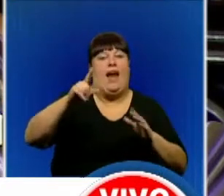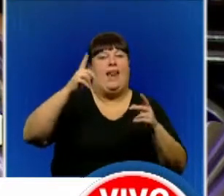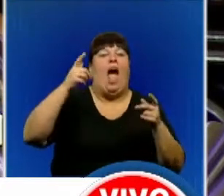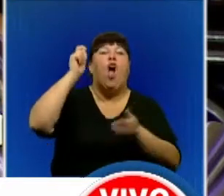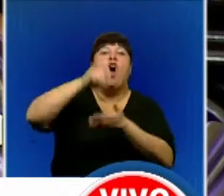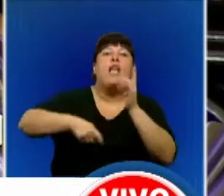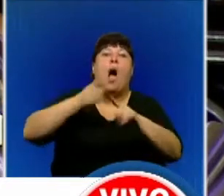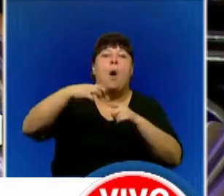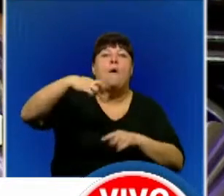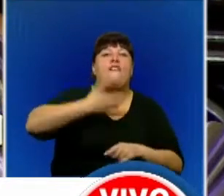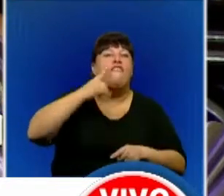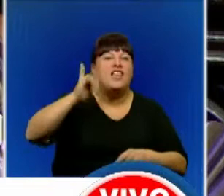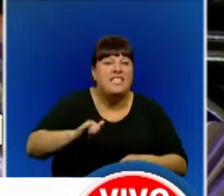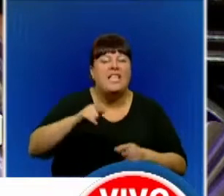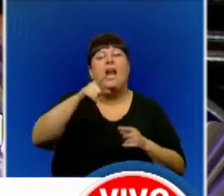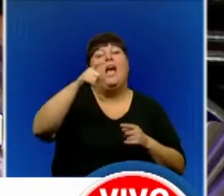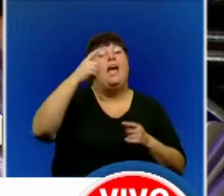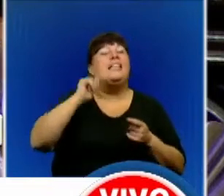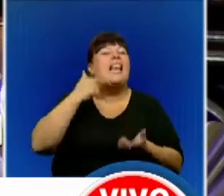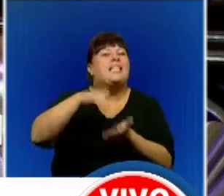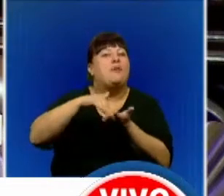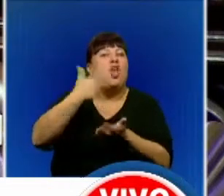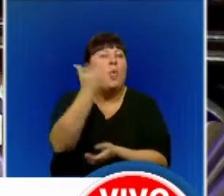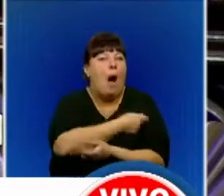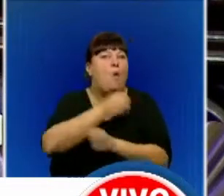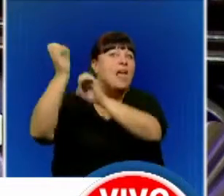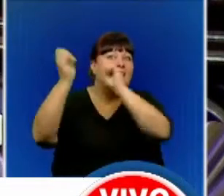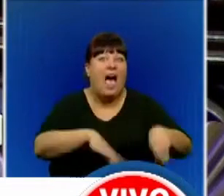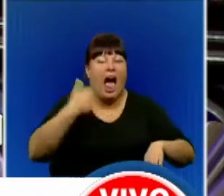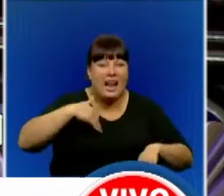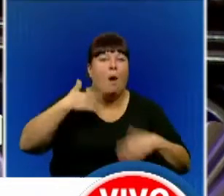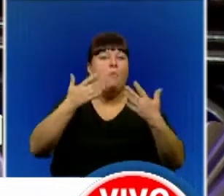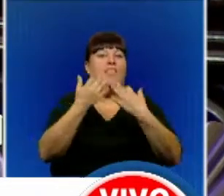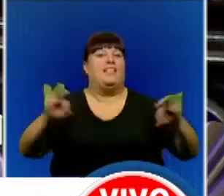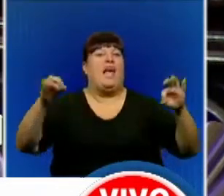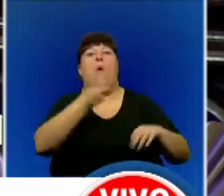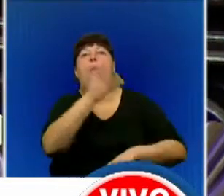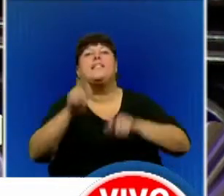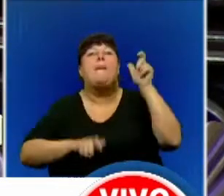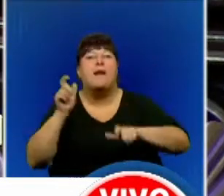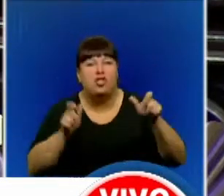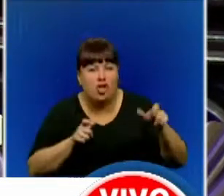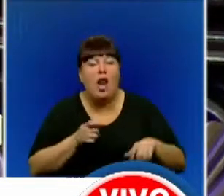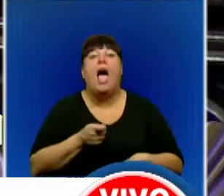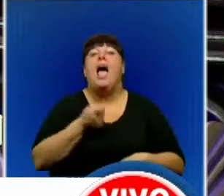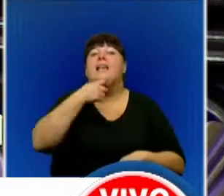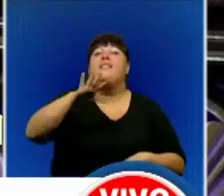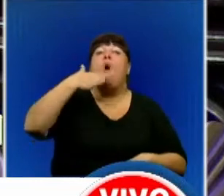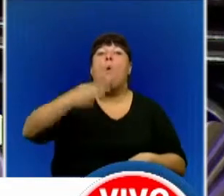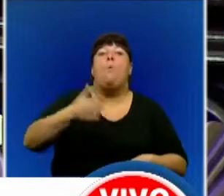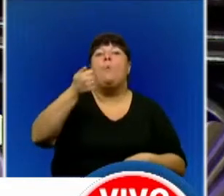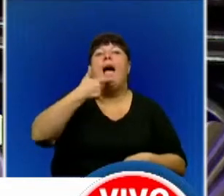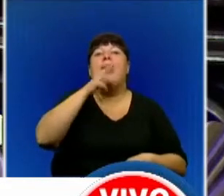contrato con Pfizer y esos 13 millones de vacunas hubiesen llegado al país. si hubiese cumplido